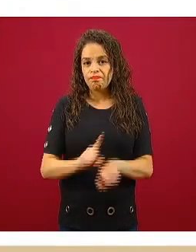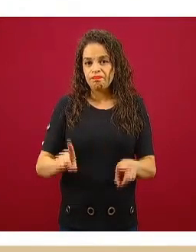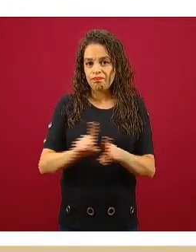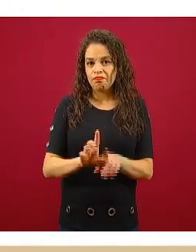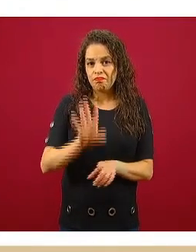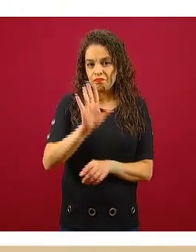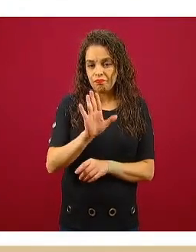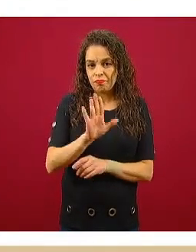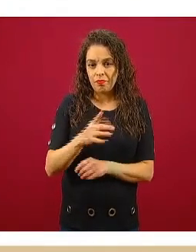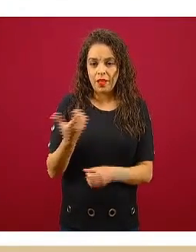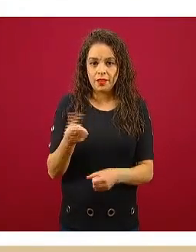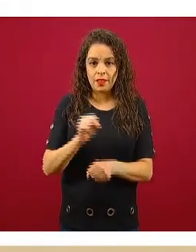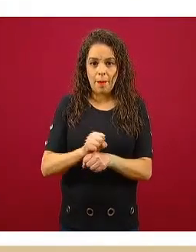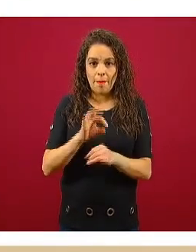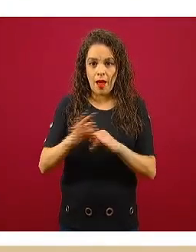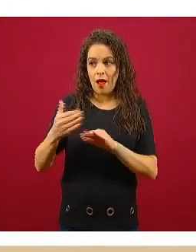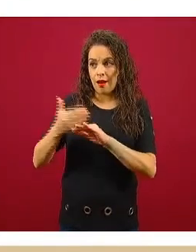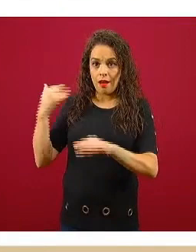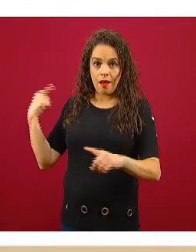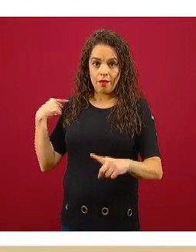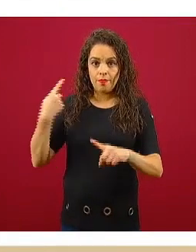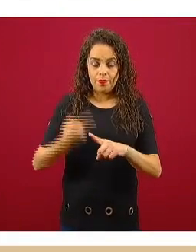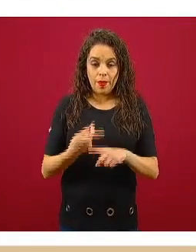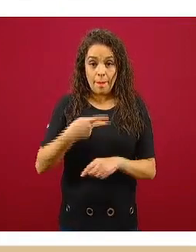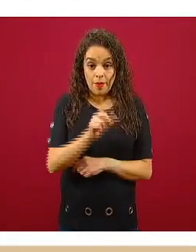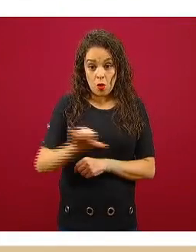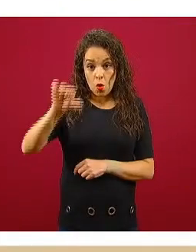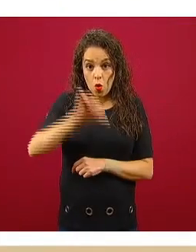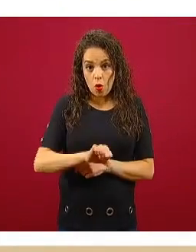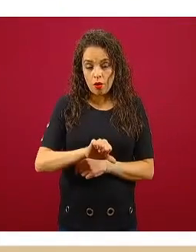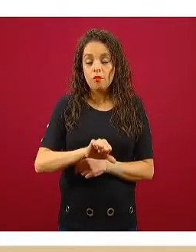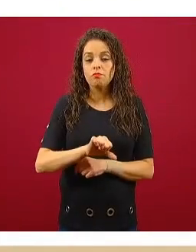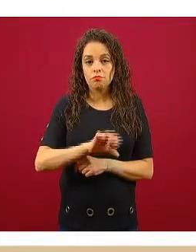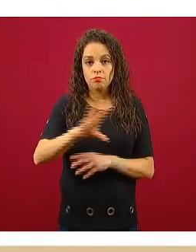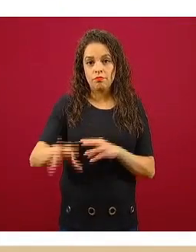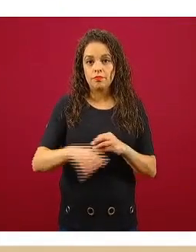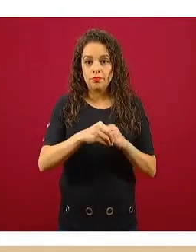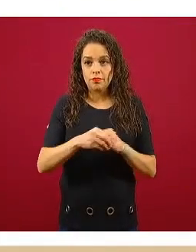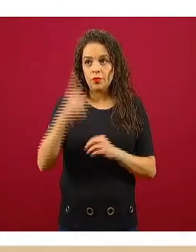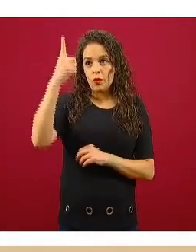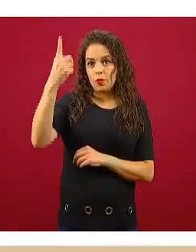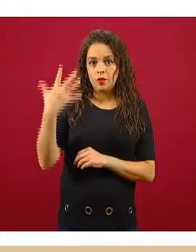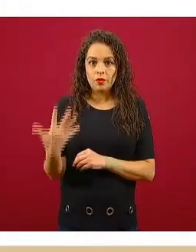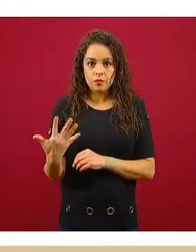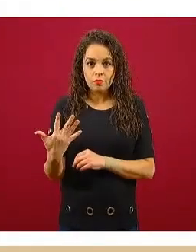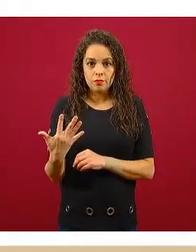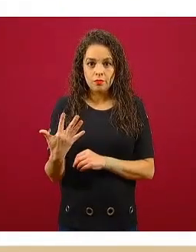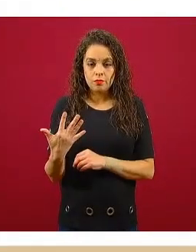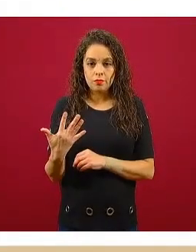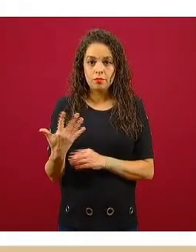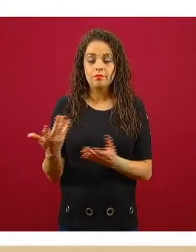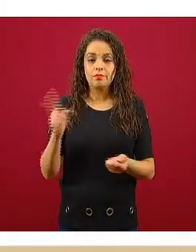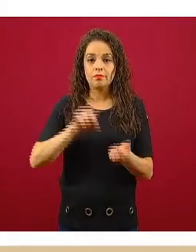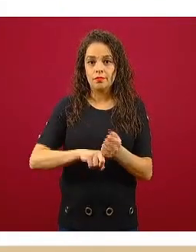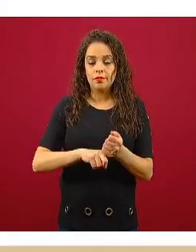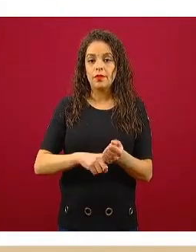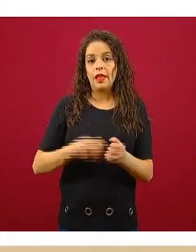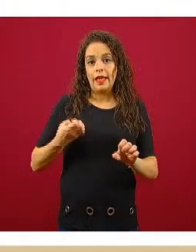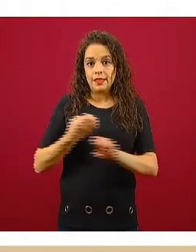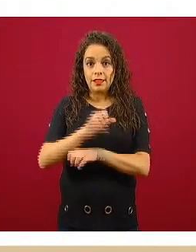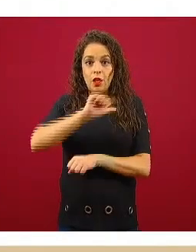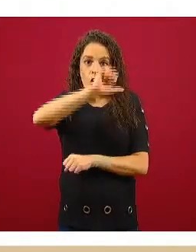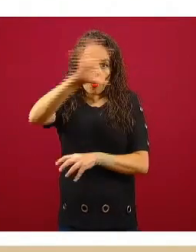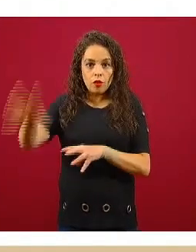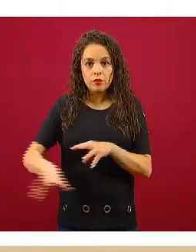última semana, aunque sí en el día de hoy se suma pues prácticamente un quinto estado